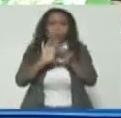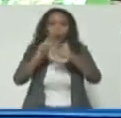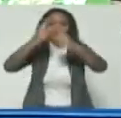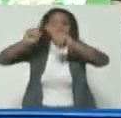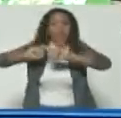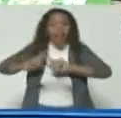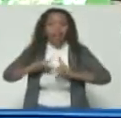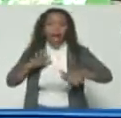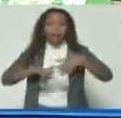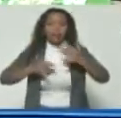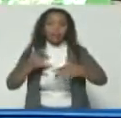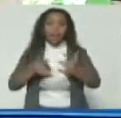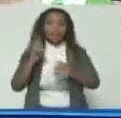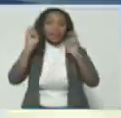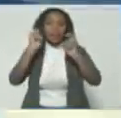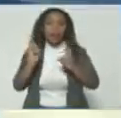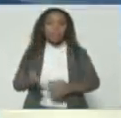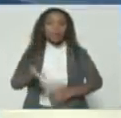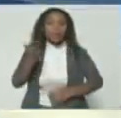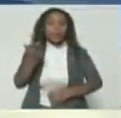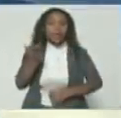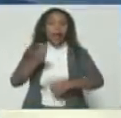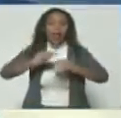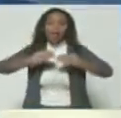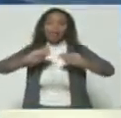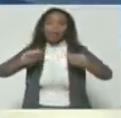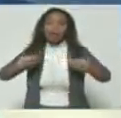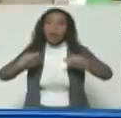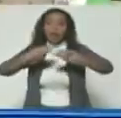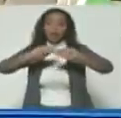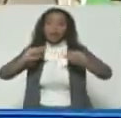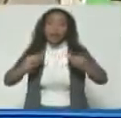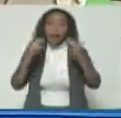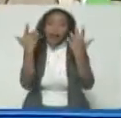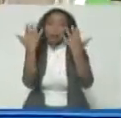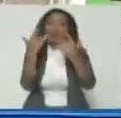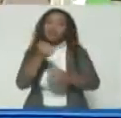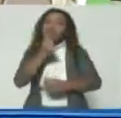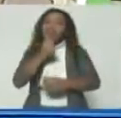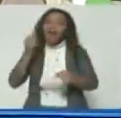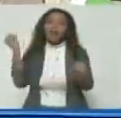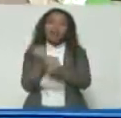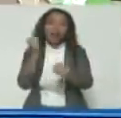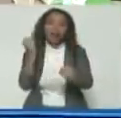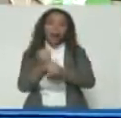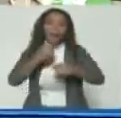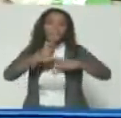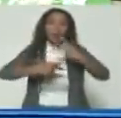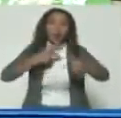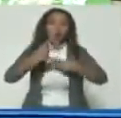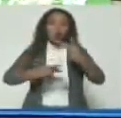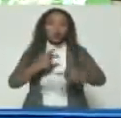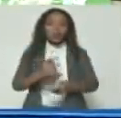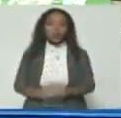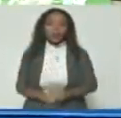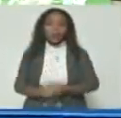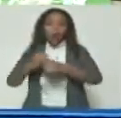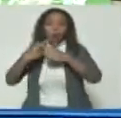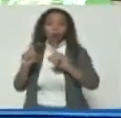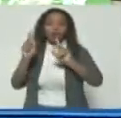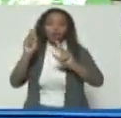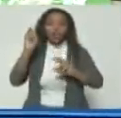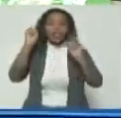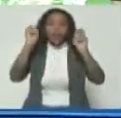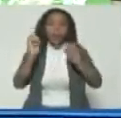factores. Un factor clave, la tierra en manos de quien la trabaja, de quien produce. Otro factor